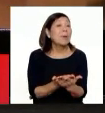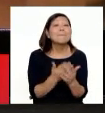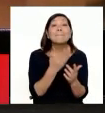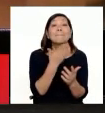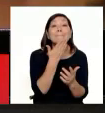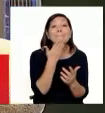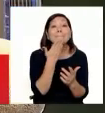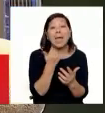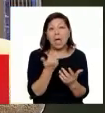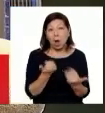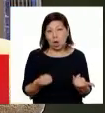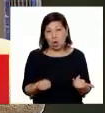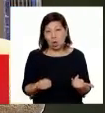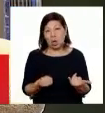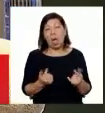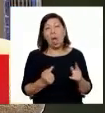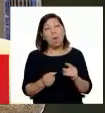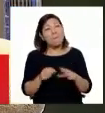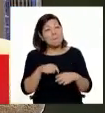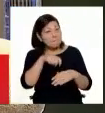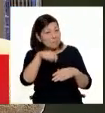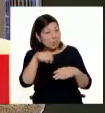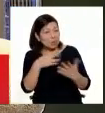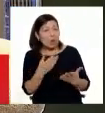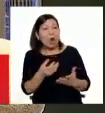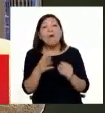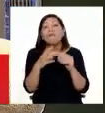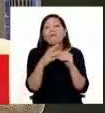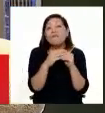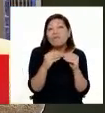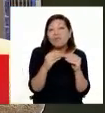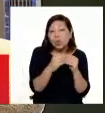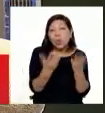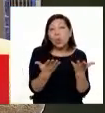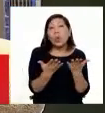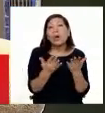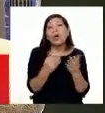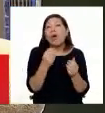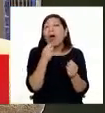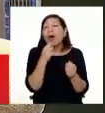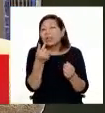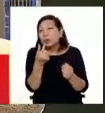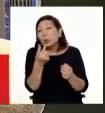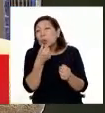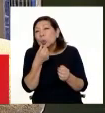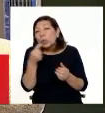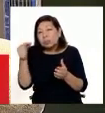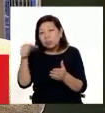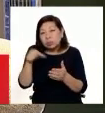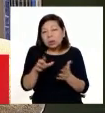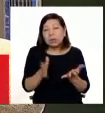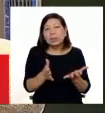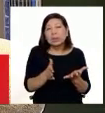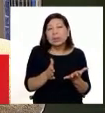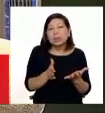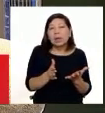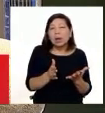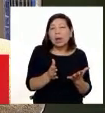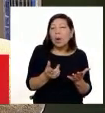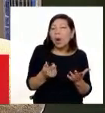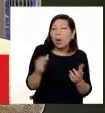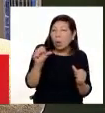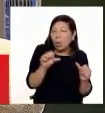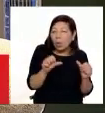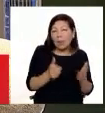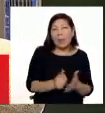ideal sería preferir algún preparado entre frutas, hielo y por ahí en vez de azúcar una stevia o